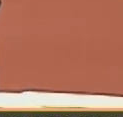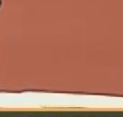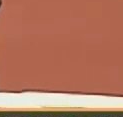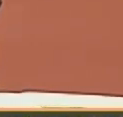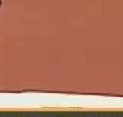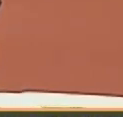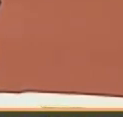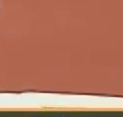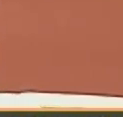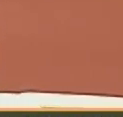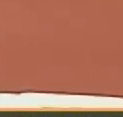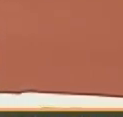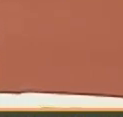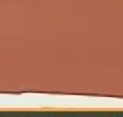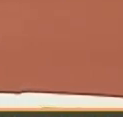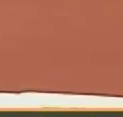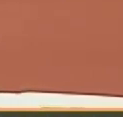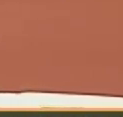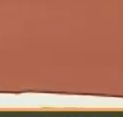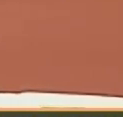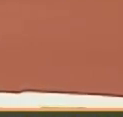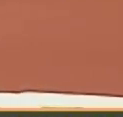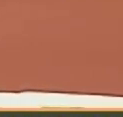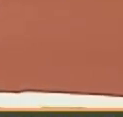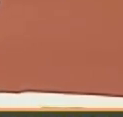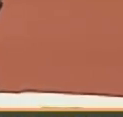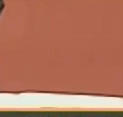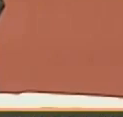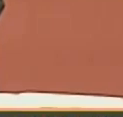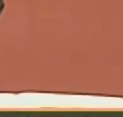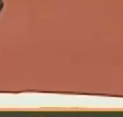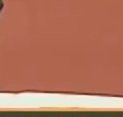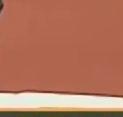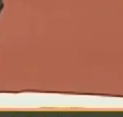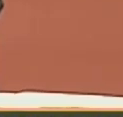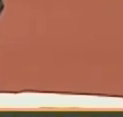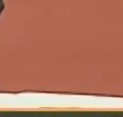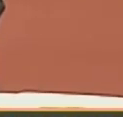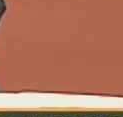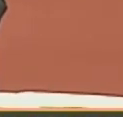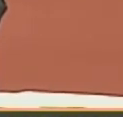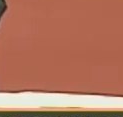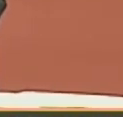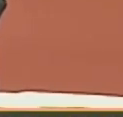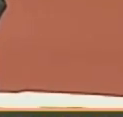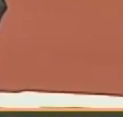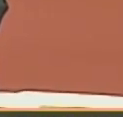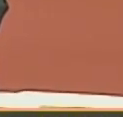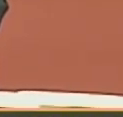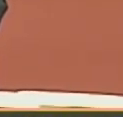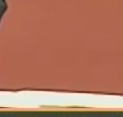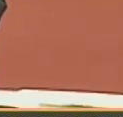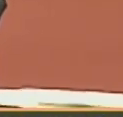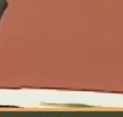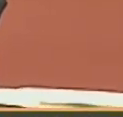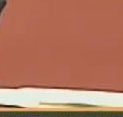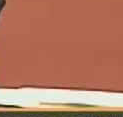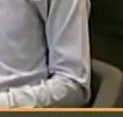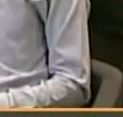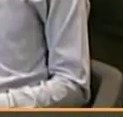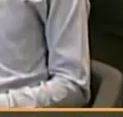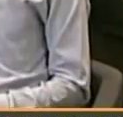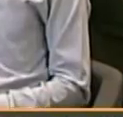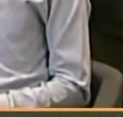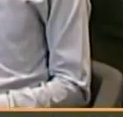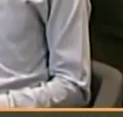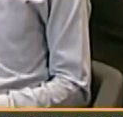Barack Hussein Obama y el general John Kelly, que no es médico ni es miembro de la Cruz Roja Internacional, es